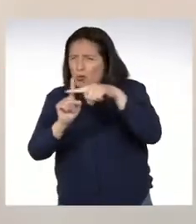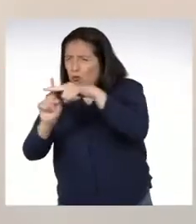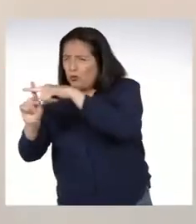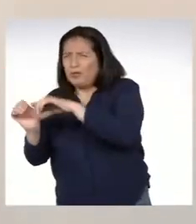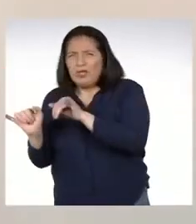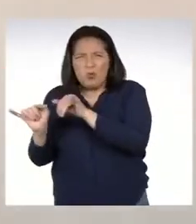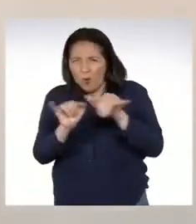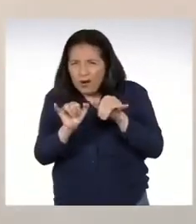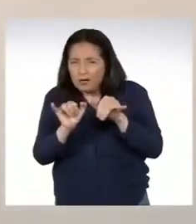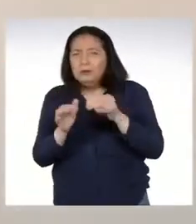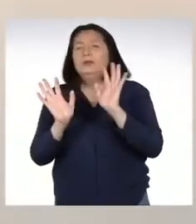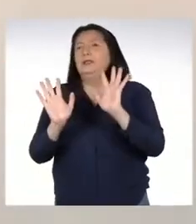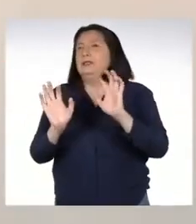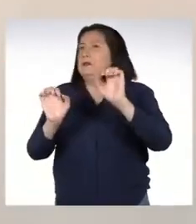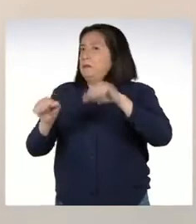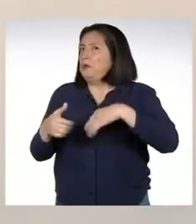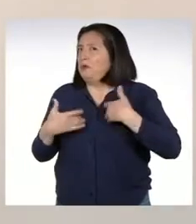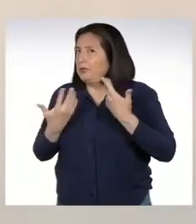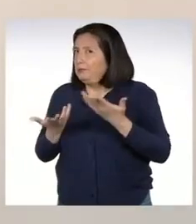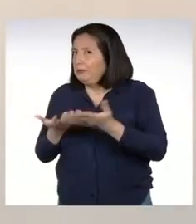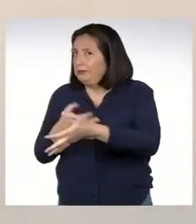cantidad, podemos...